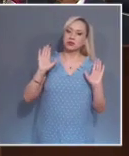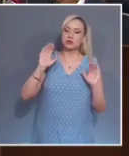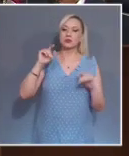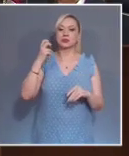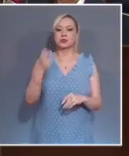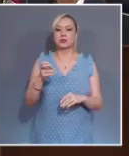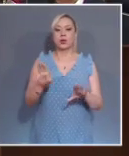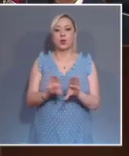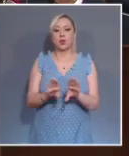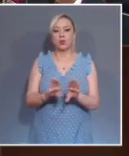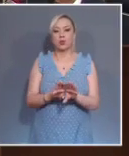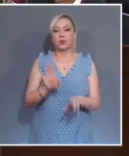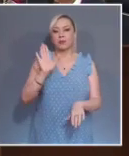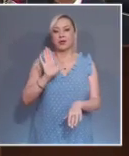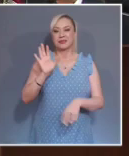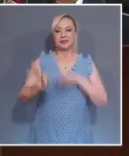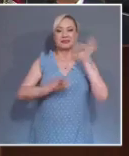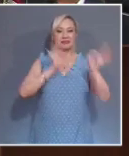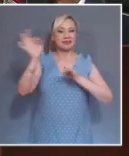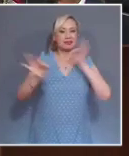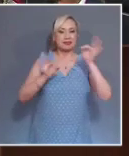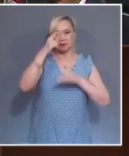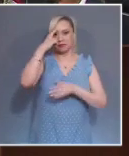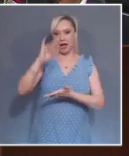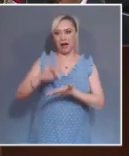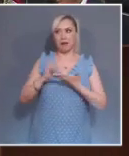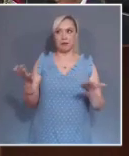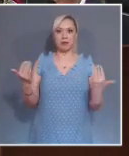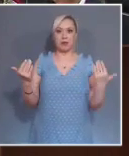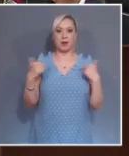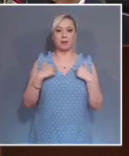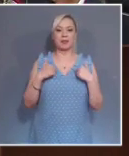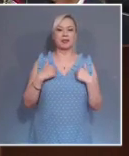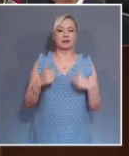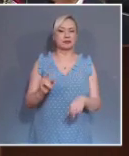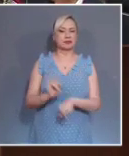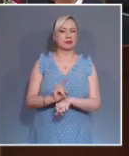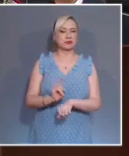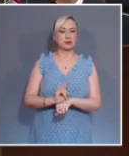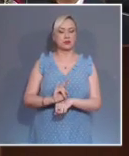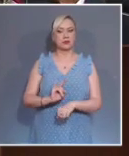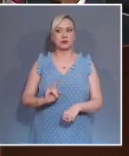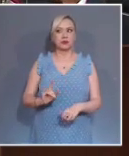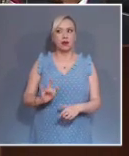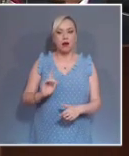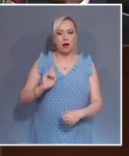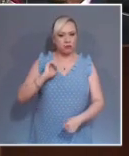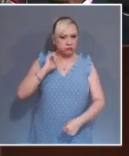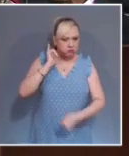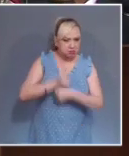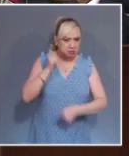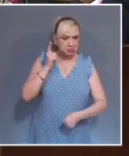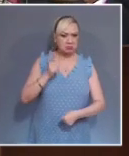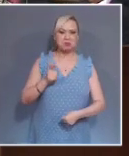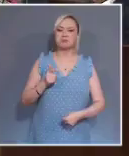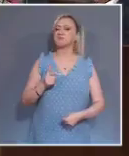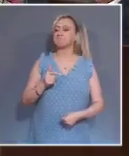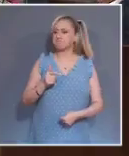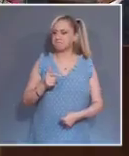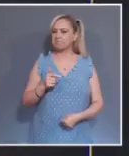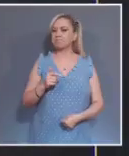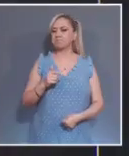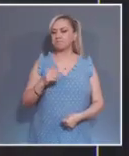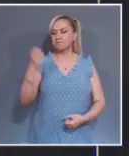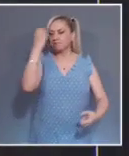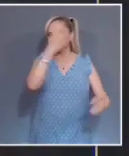marketing político a favor del funcionario. Los magistrados determinaron que dicha unidad realizó indebidamente un análisis de fondo de los